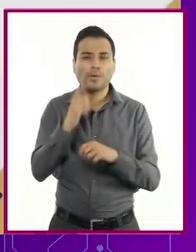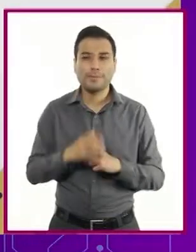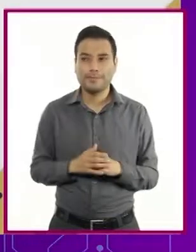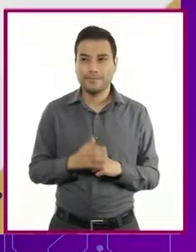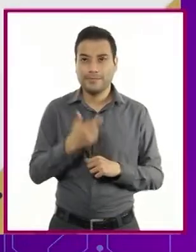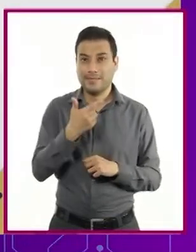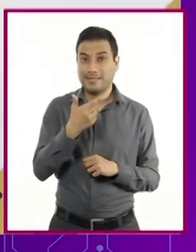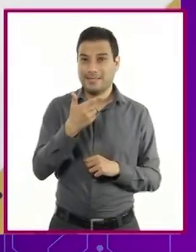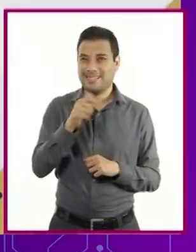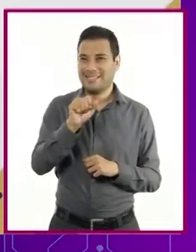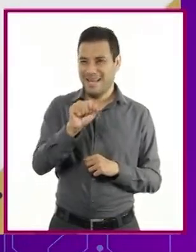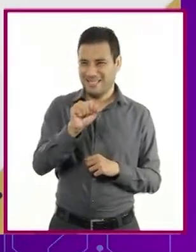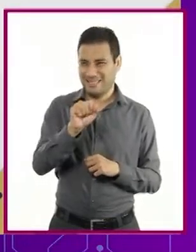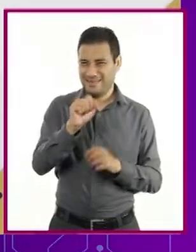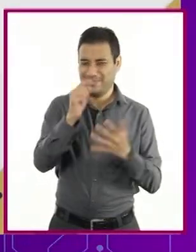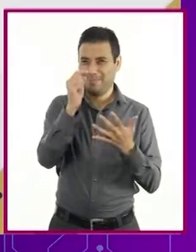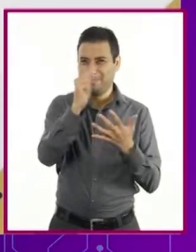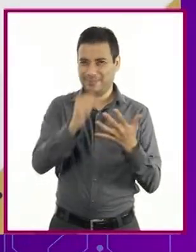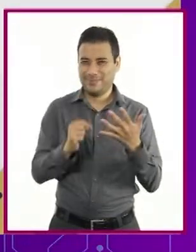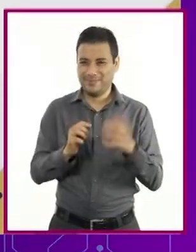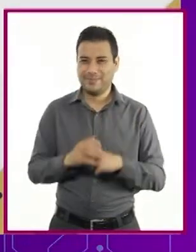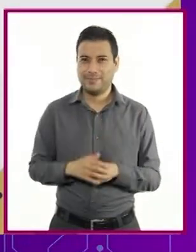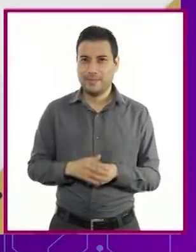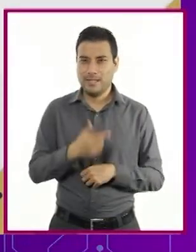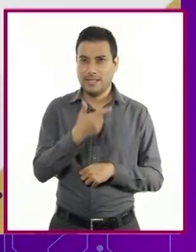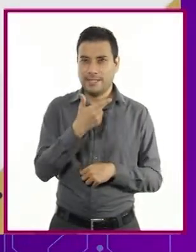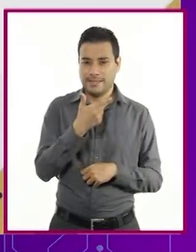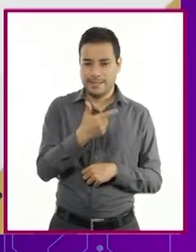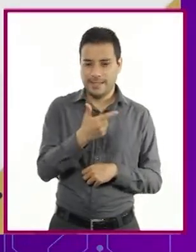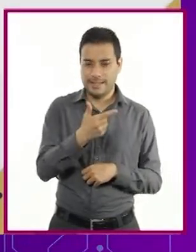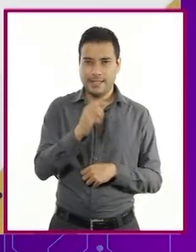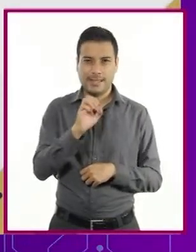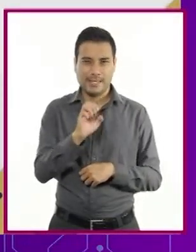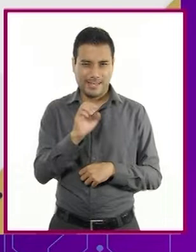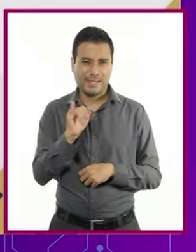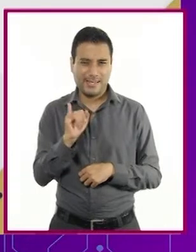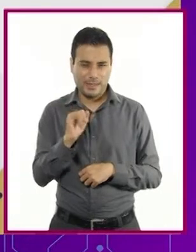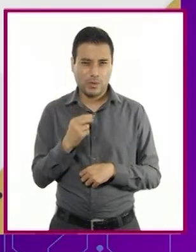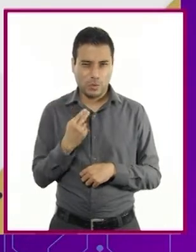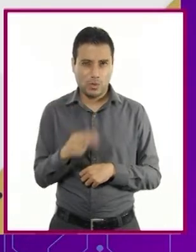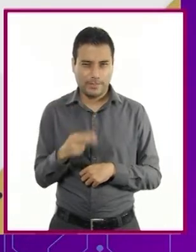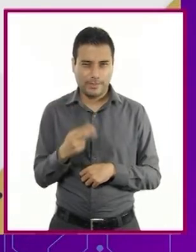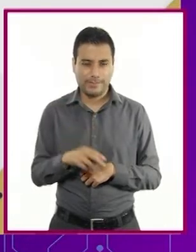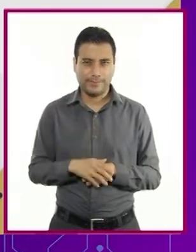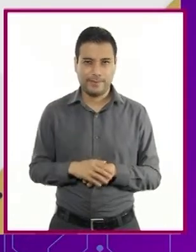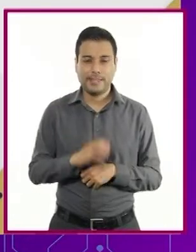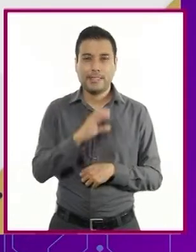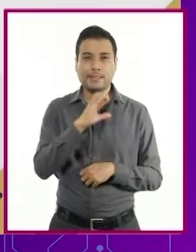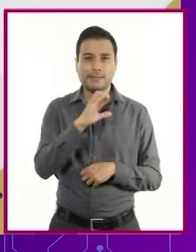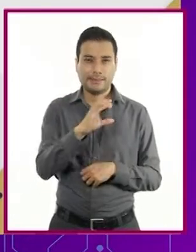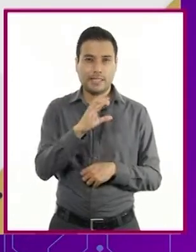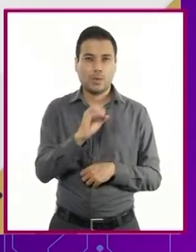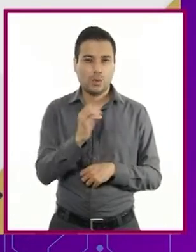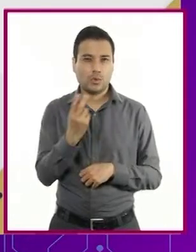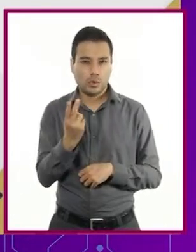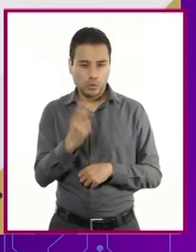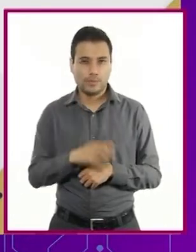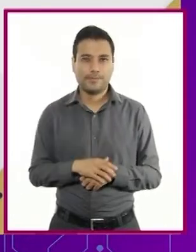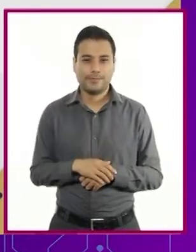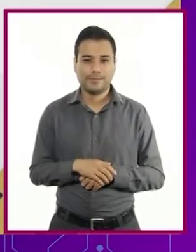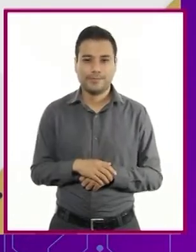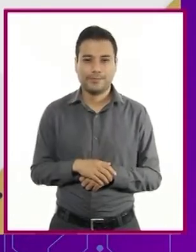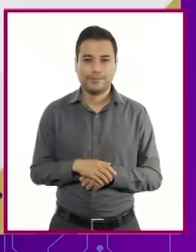de efecto invernadero o GEI, como se les conoce, dióxido de carbono, CO2,